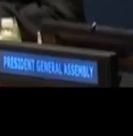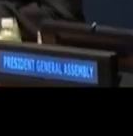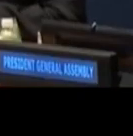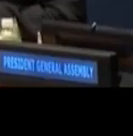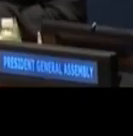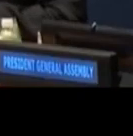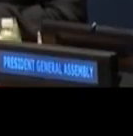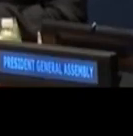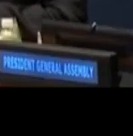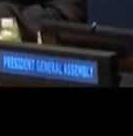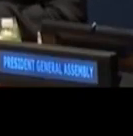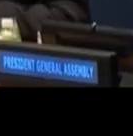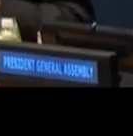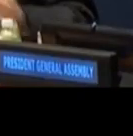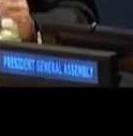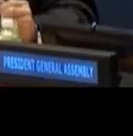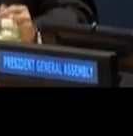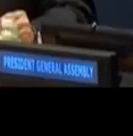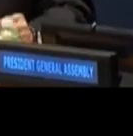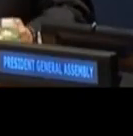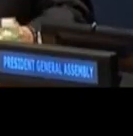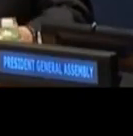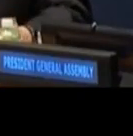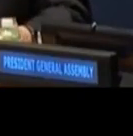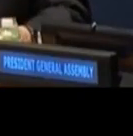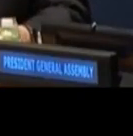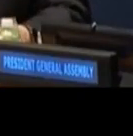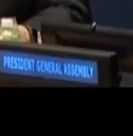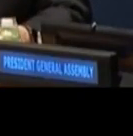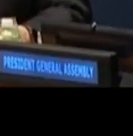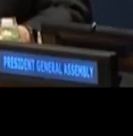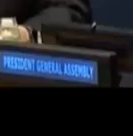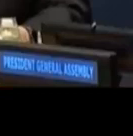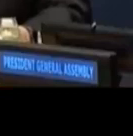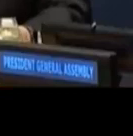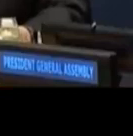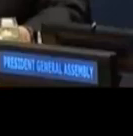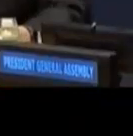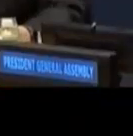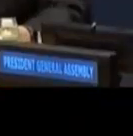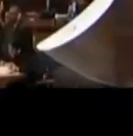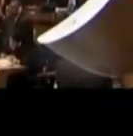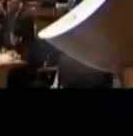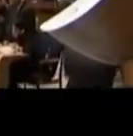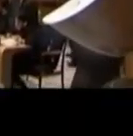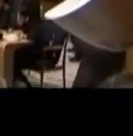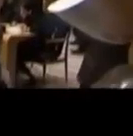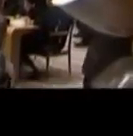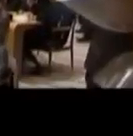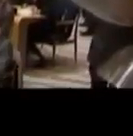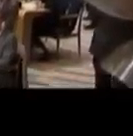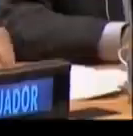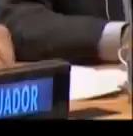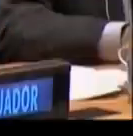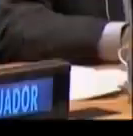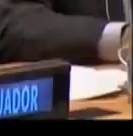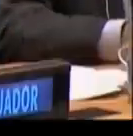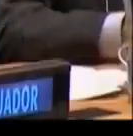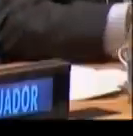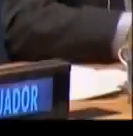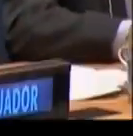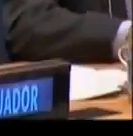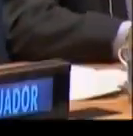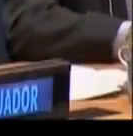cuya candidatura fue aprobada por la 40ª reunión ministerial del grupo el pasado septiembre. Por primera vez en la historia, el